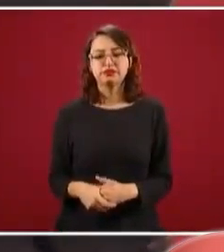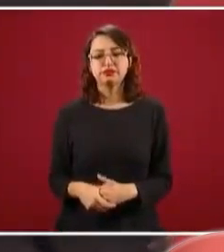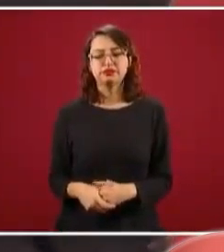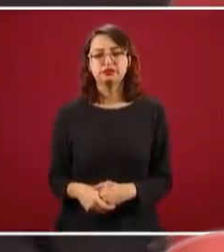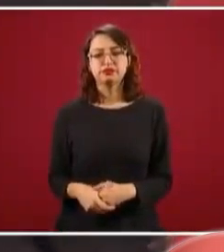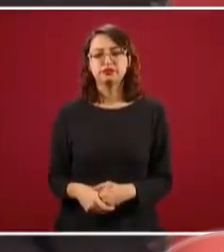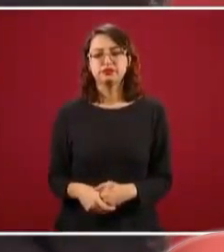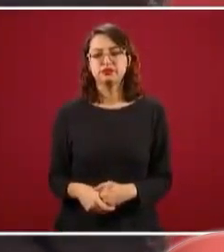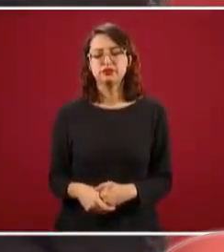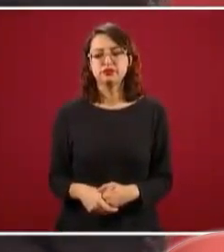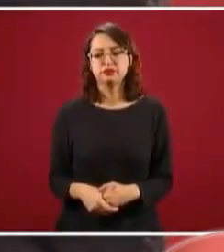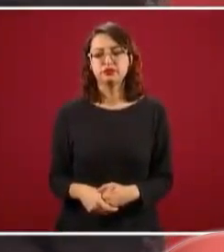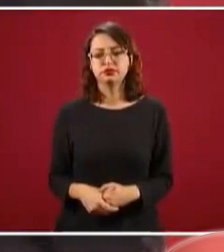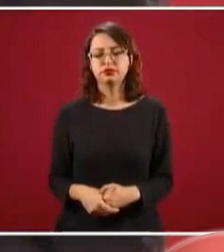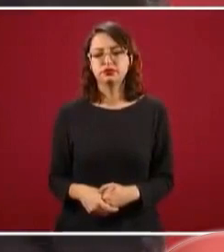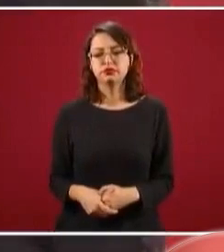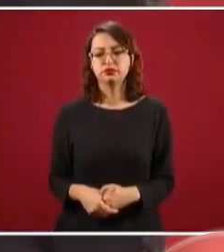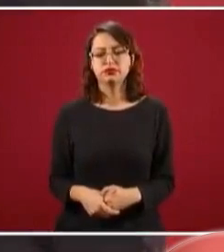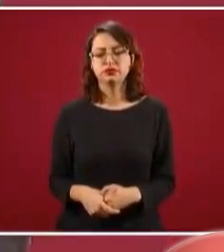resulta